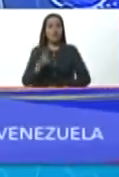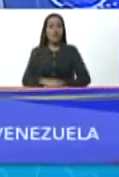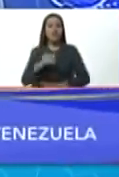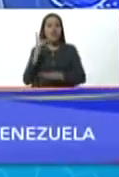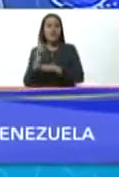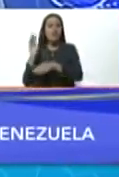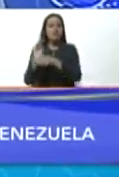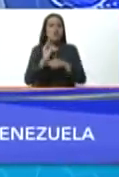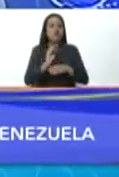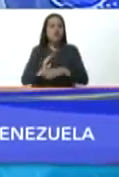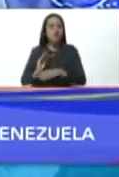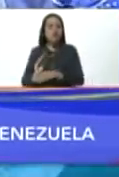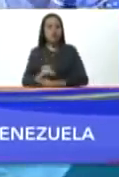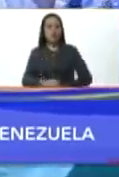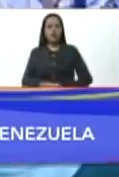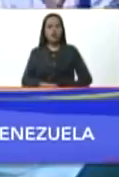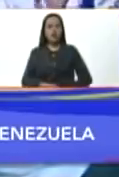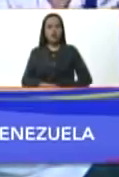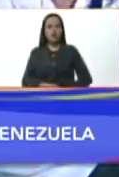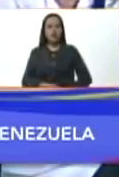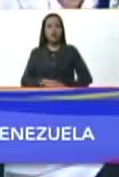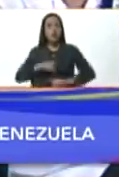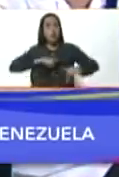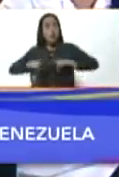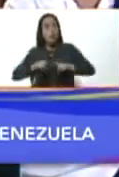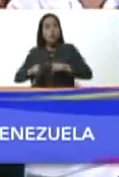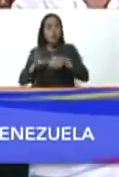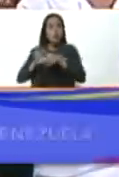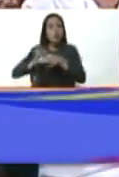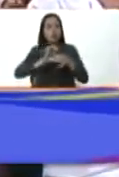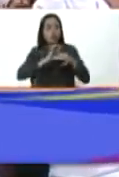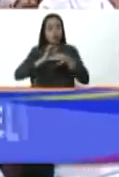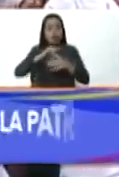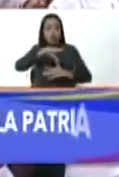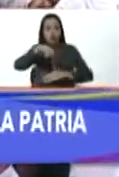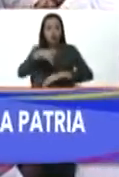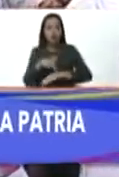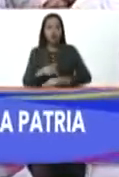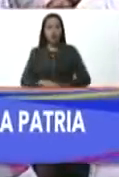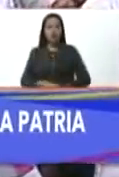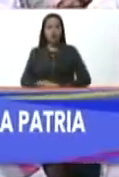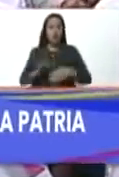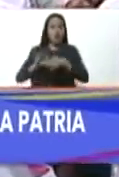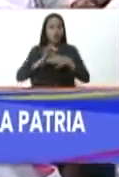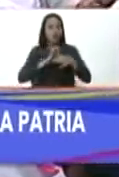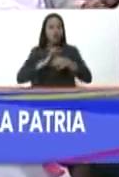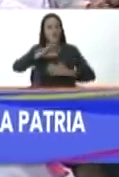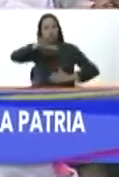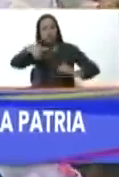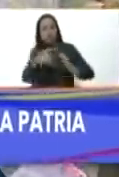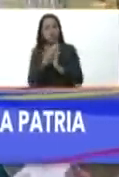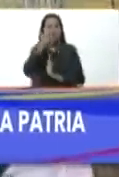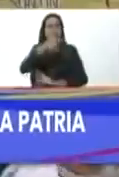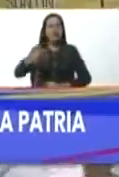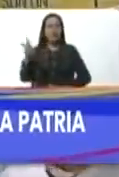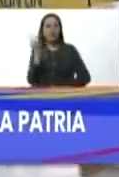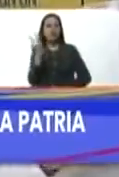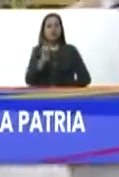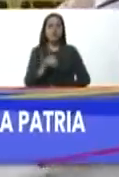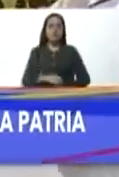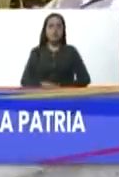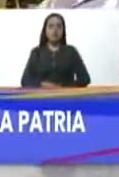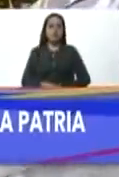estar preparados y coordinados en unión nacional, la unión de todos los venezolanos y